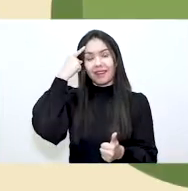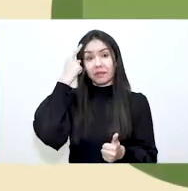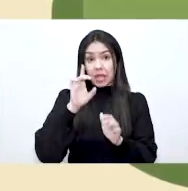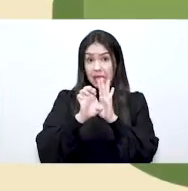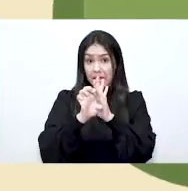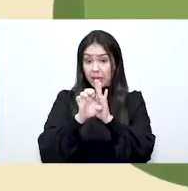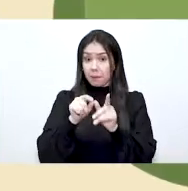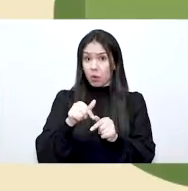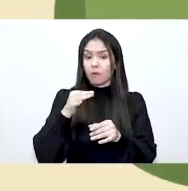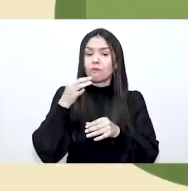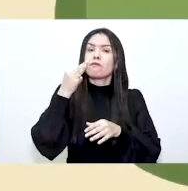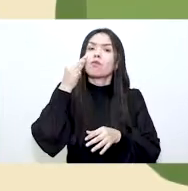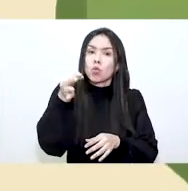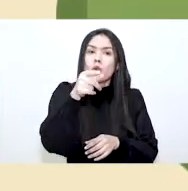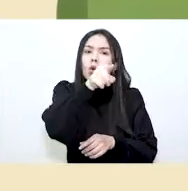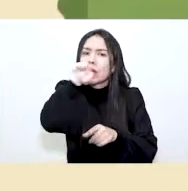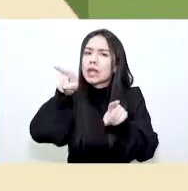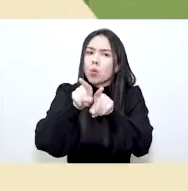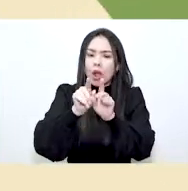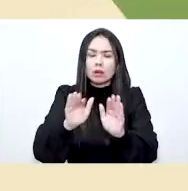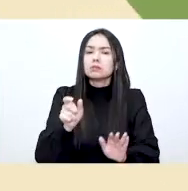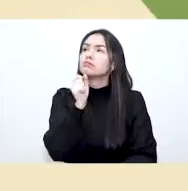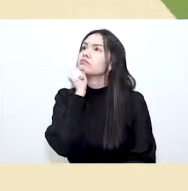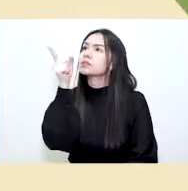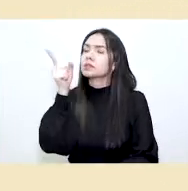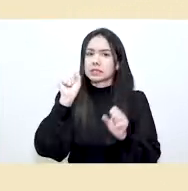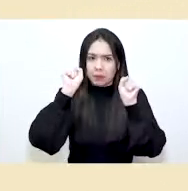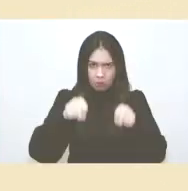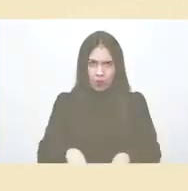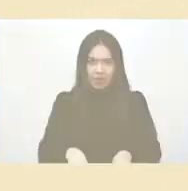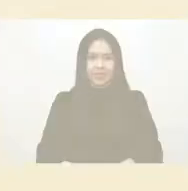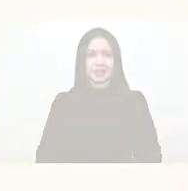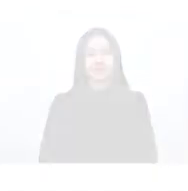con su ejemplo, ayudará a otros niños y niñas.